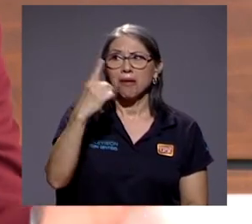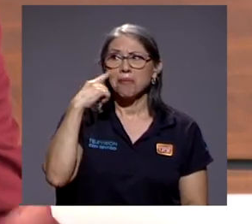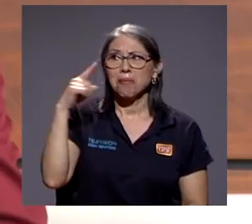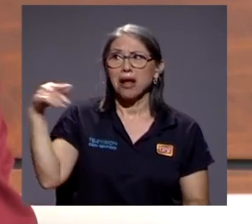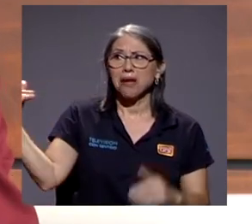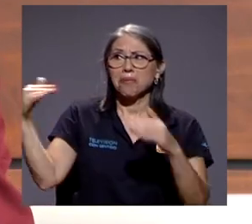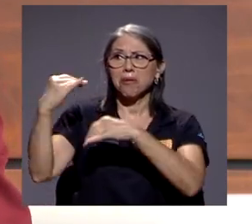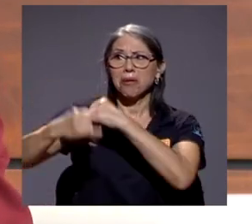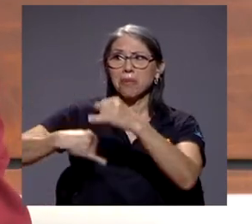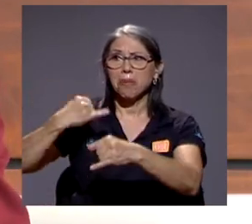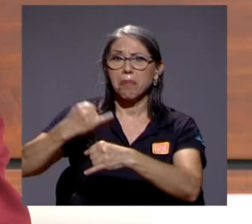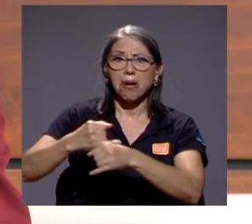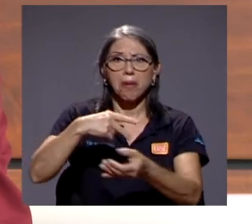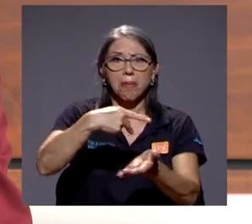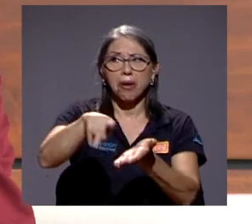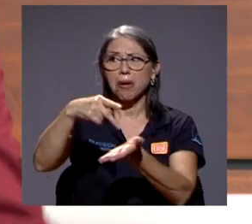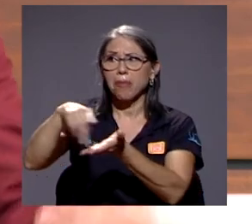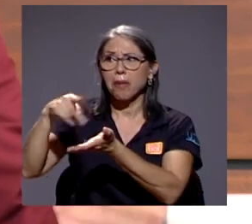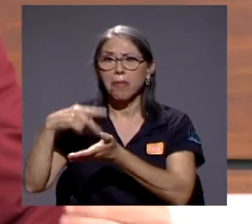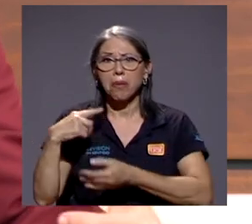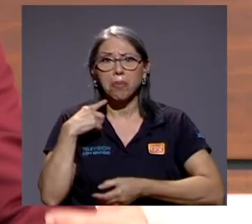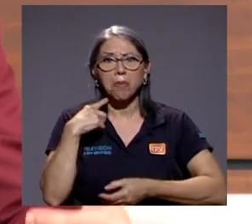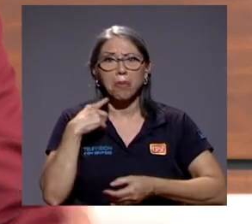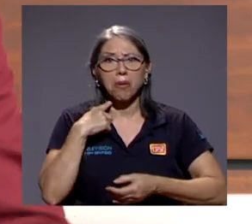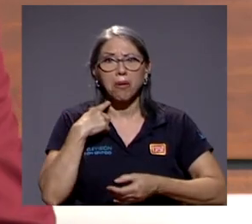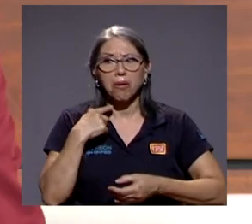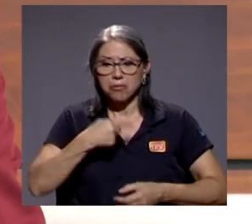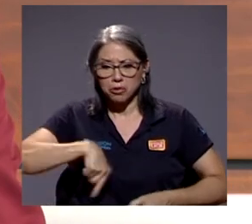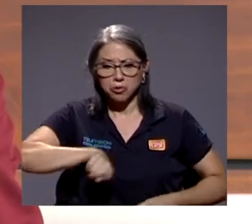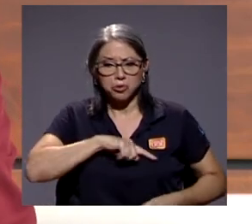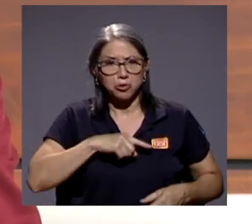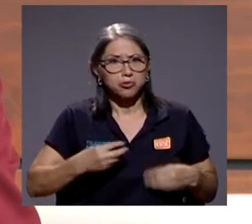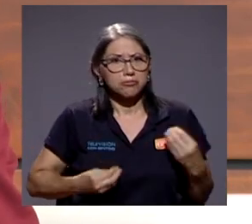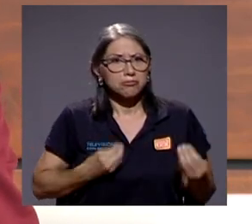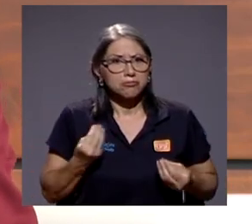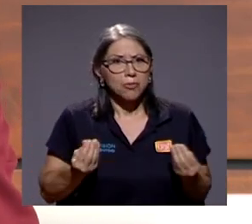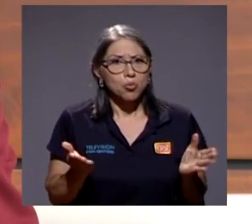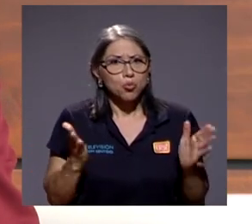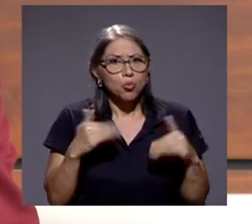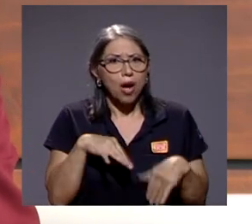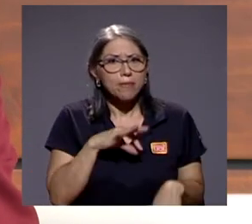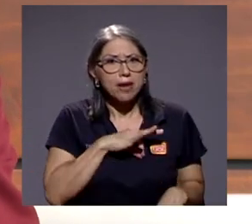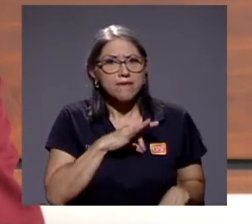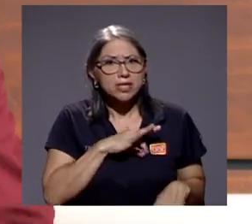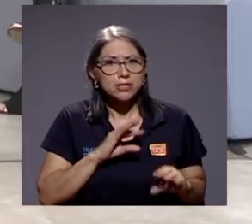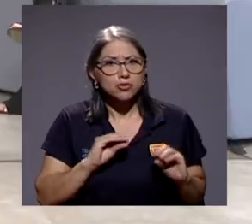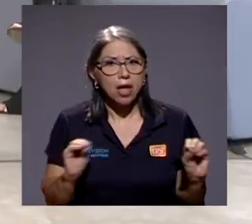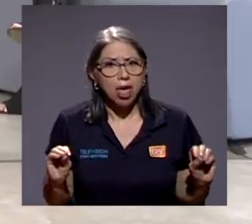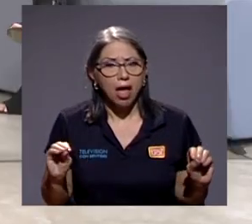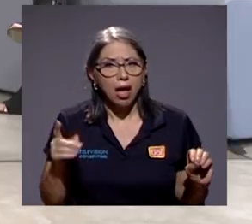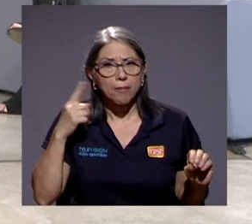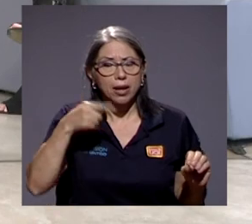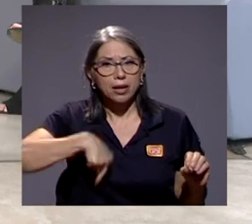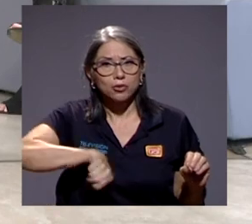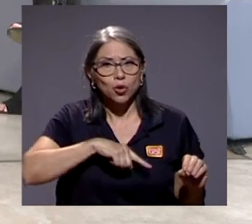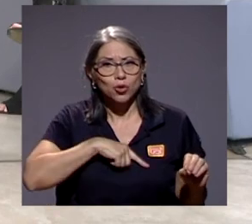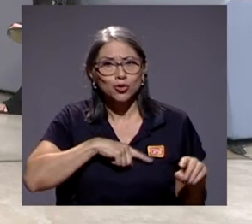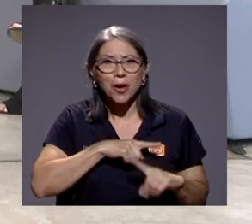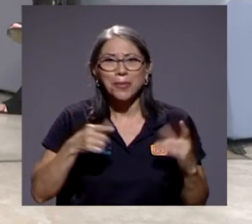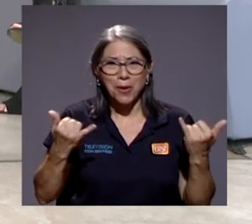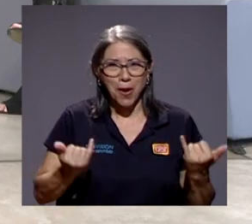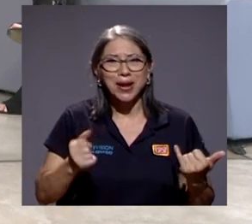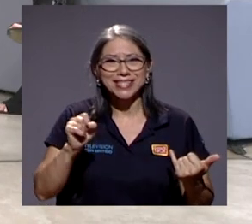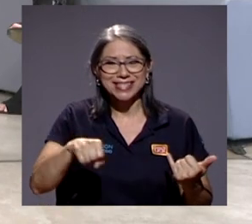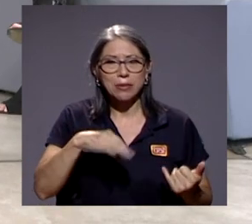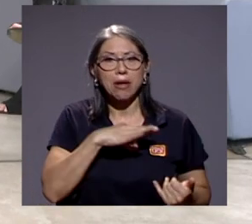espectaculares y muy costosos pero que no nos dejan a nosotros esos esos créditos que en esta ocasión se queden en nuestro